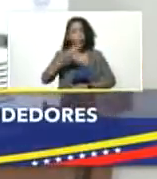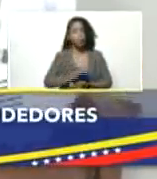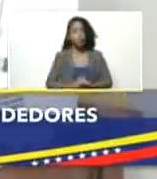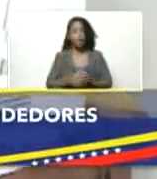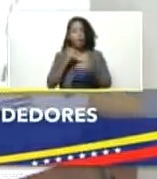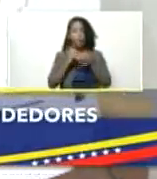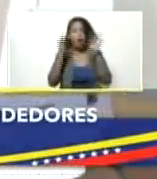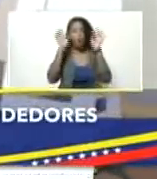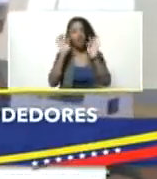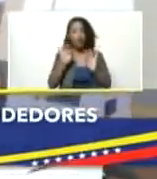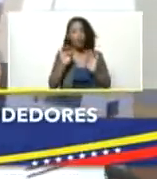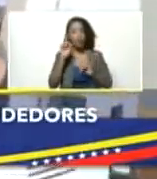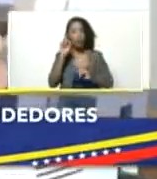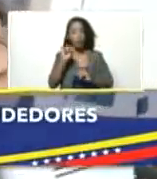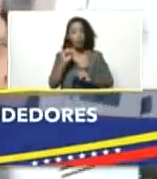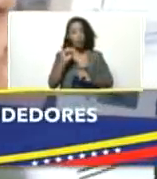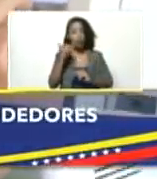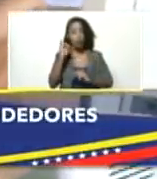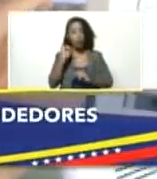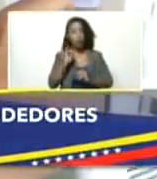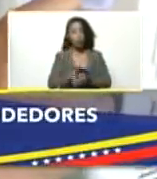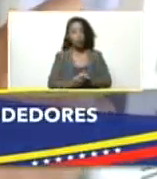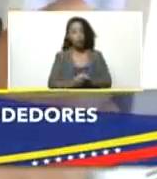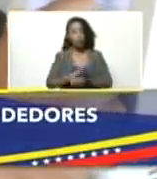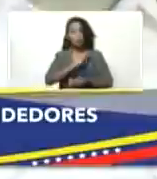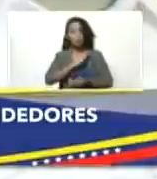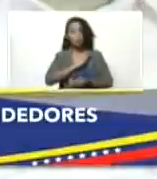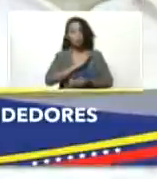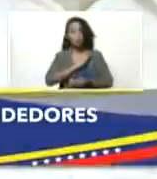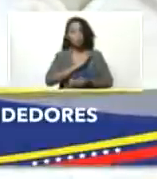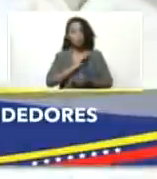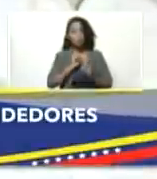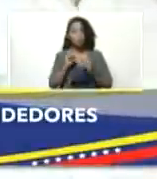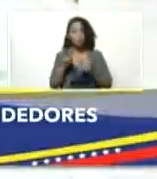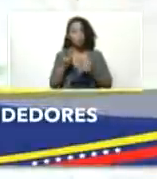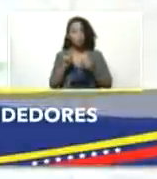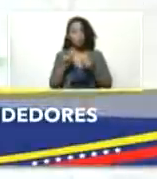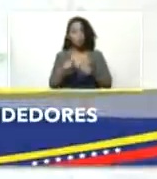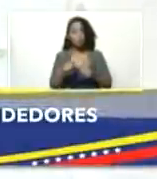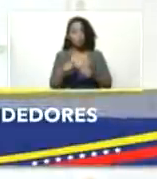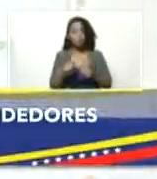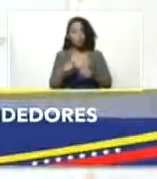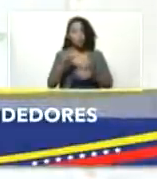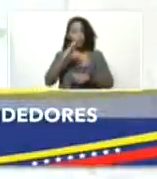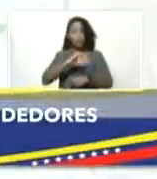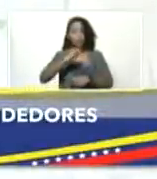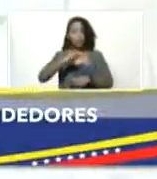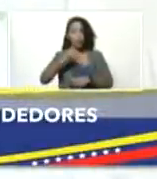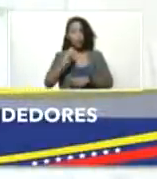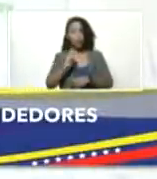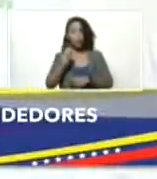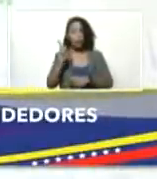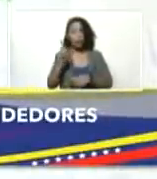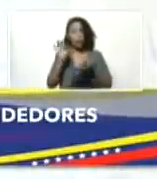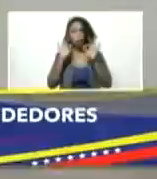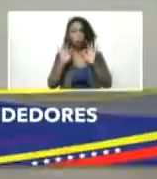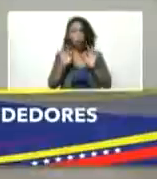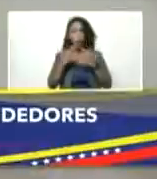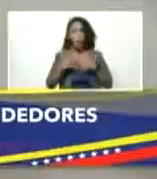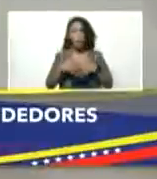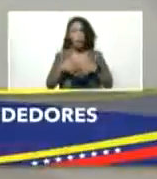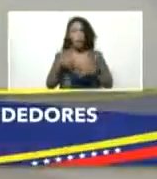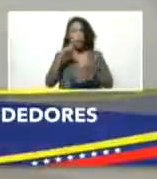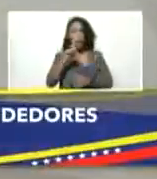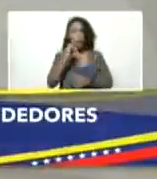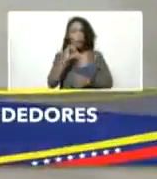Igualmente, también, presidente, le reporto que hemos tenido la oportunidad de iniciar financiamiento de los CPT, específicamente a la empresa Lina Food,